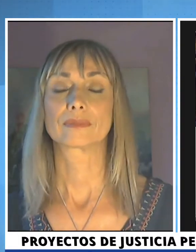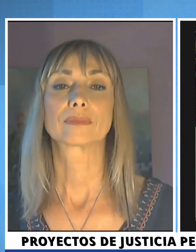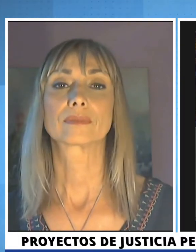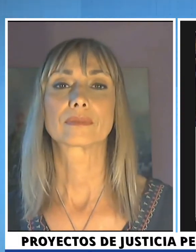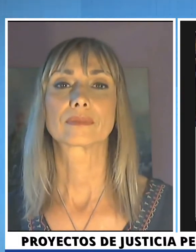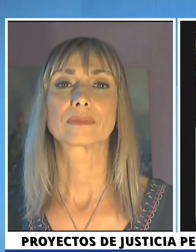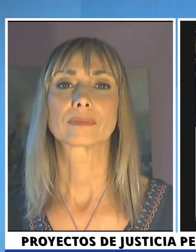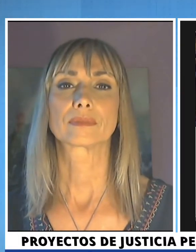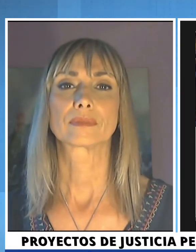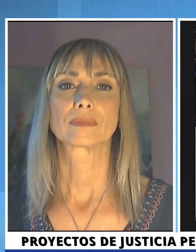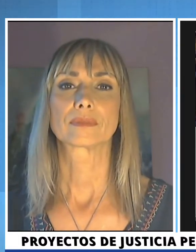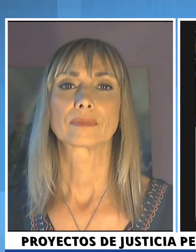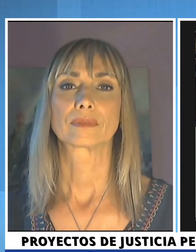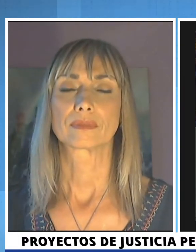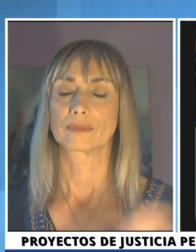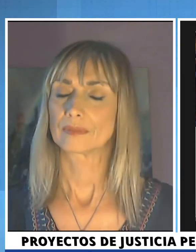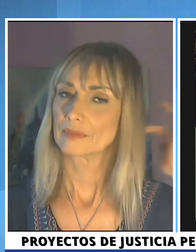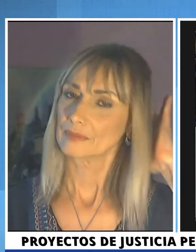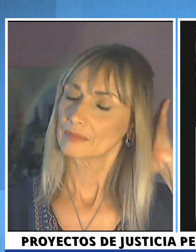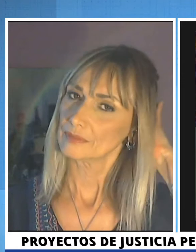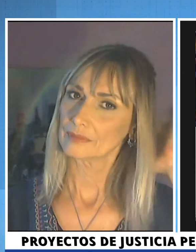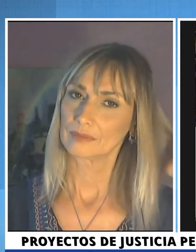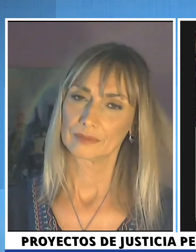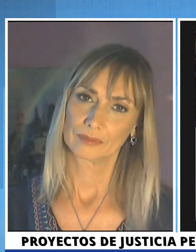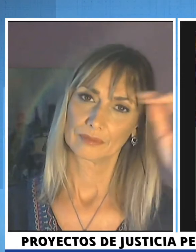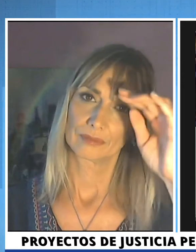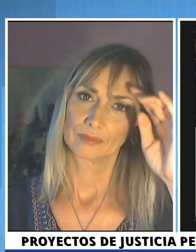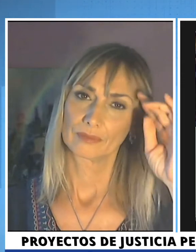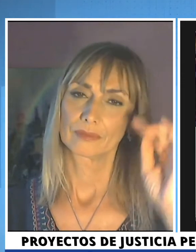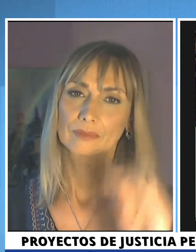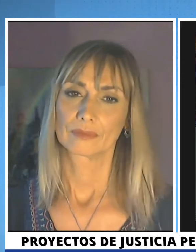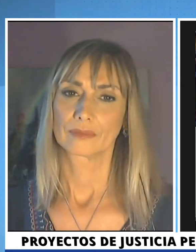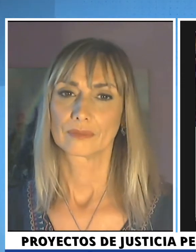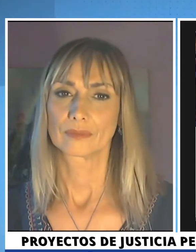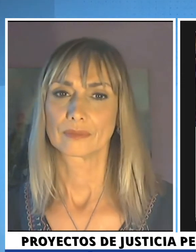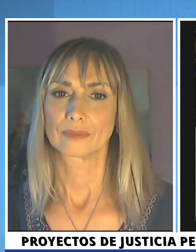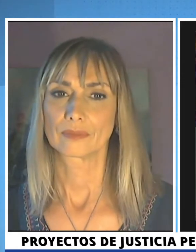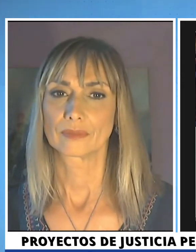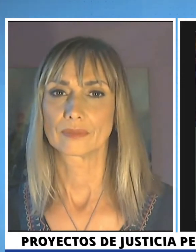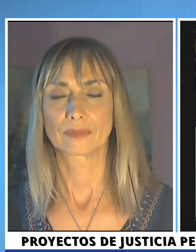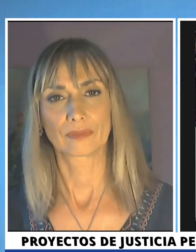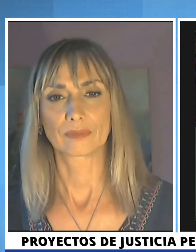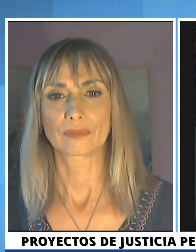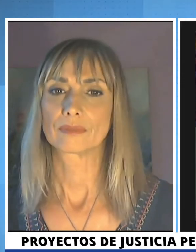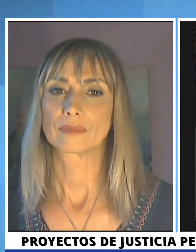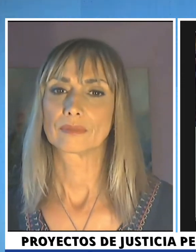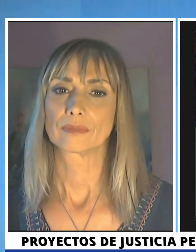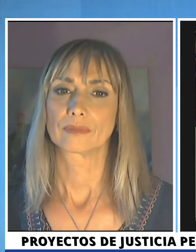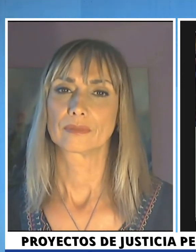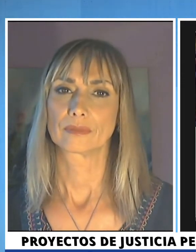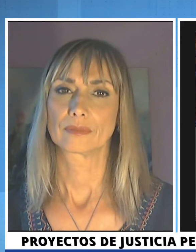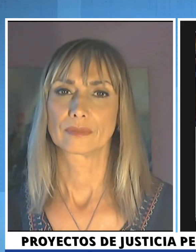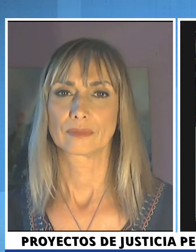la legislación que están trabajando? Porque toda esta, digamos, la cuestión de la violencia, que es tan compleja, que tiene